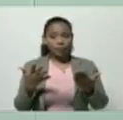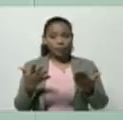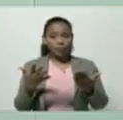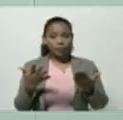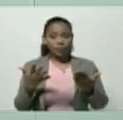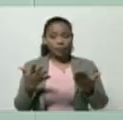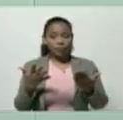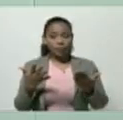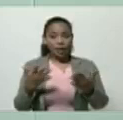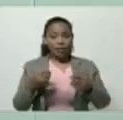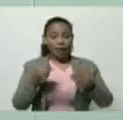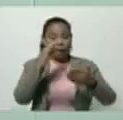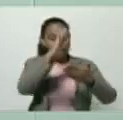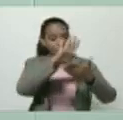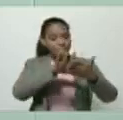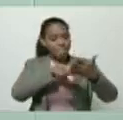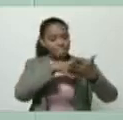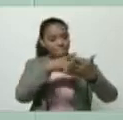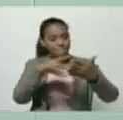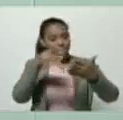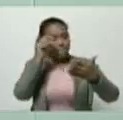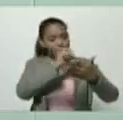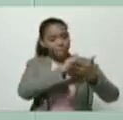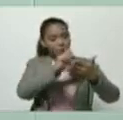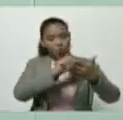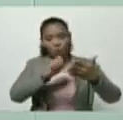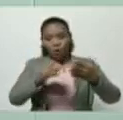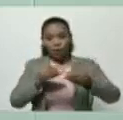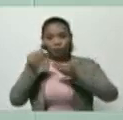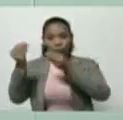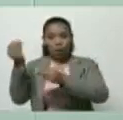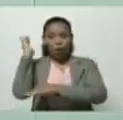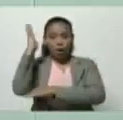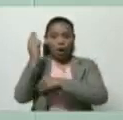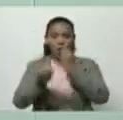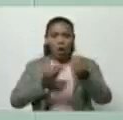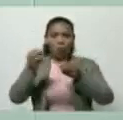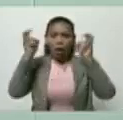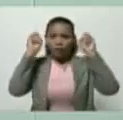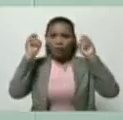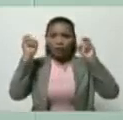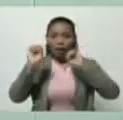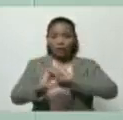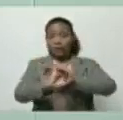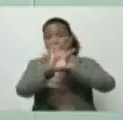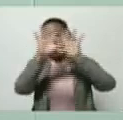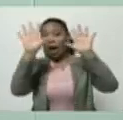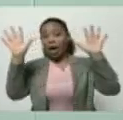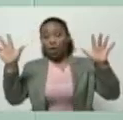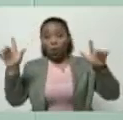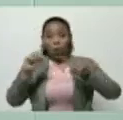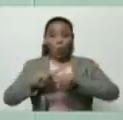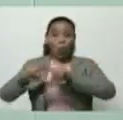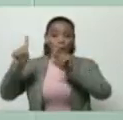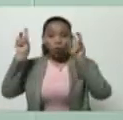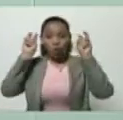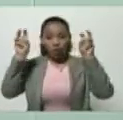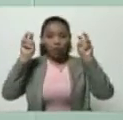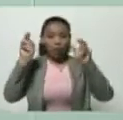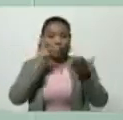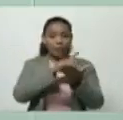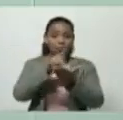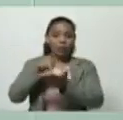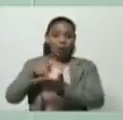de las planillas, pues, de que se dieron de la jornada y cómo ha sido el tema de la transparencia. Por otro lado,